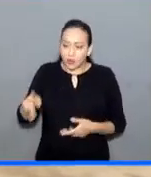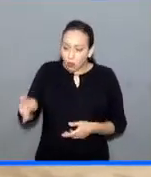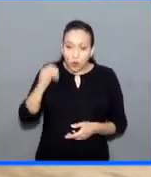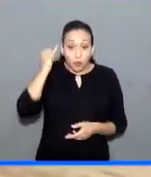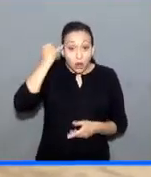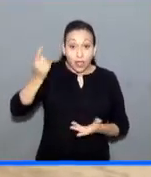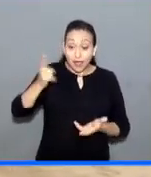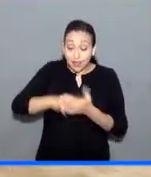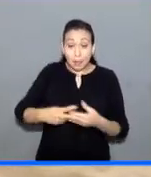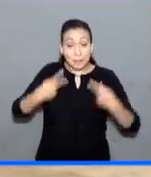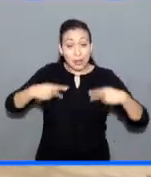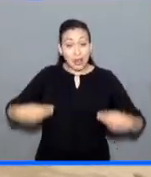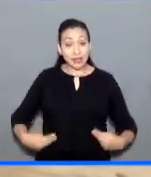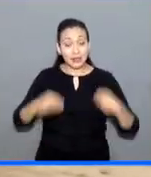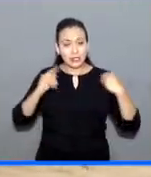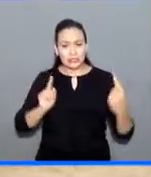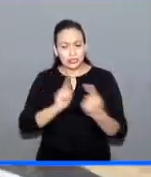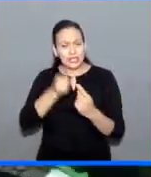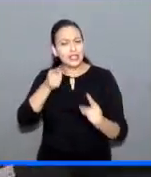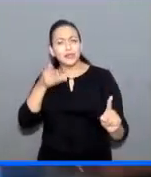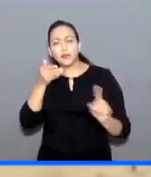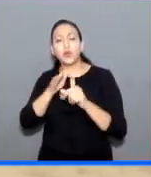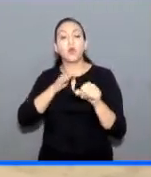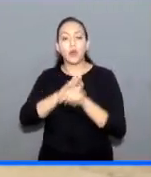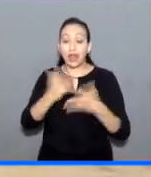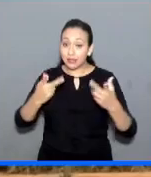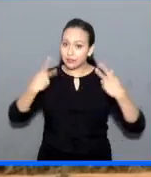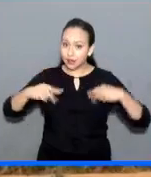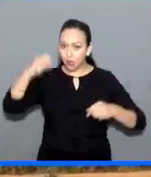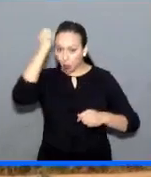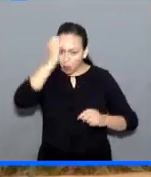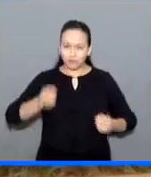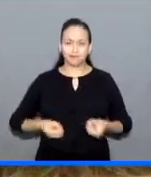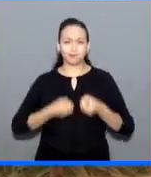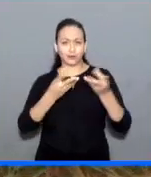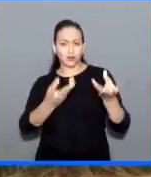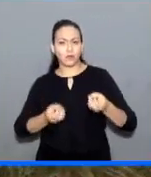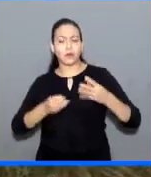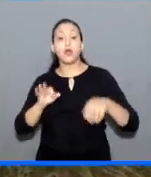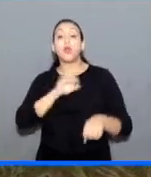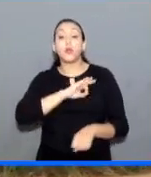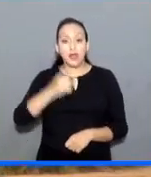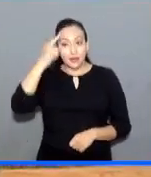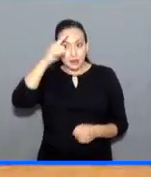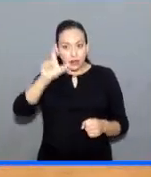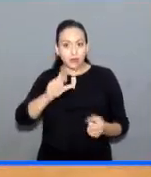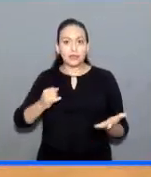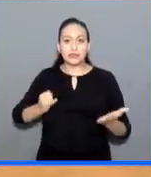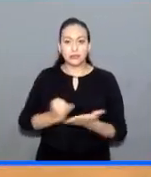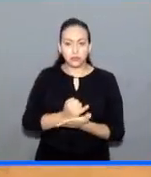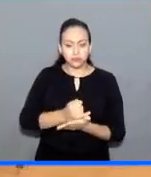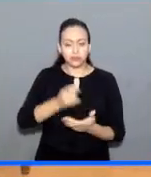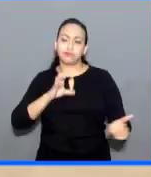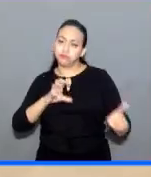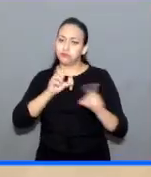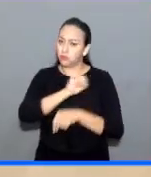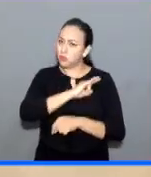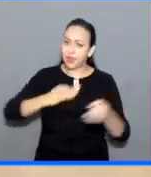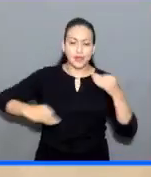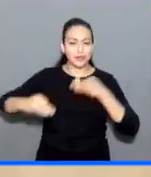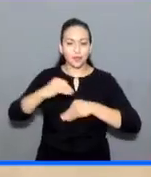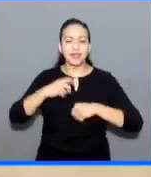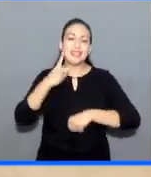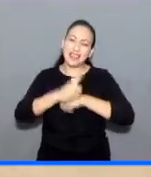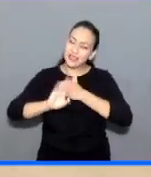como propósito garantizar la participación de éste en la toma de aquellas decisiones susceptibles de afectarlo. Para